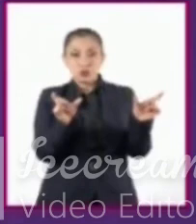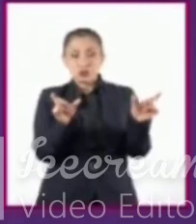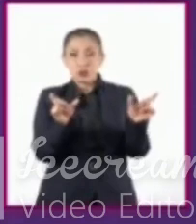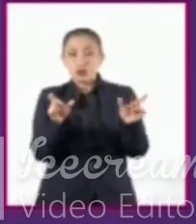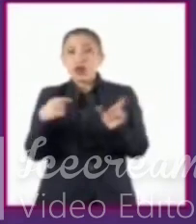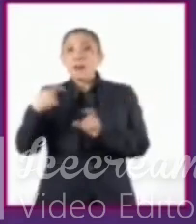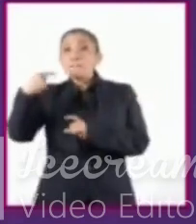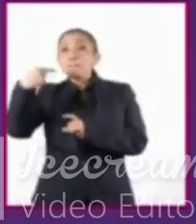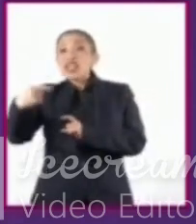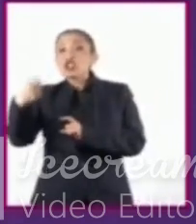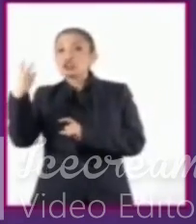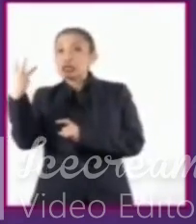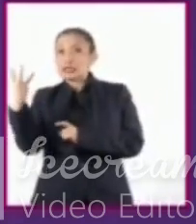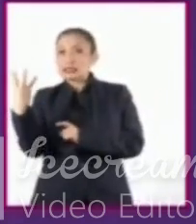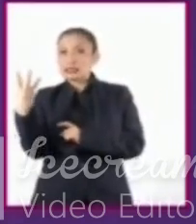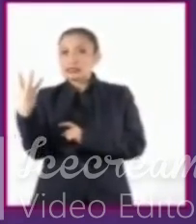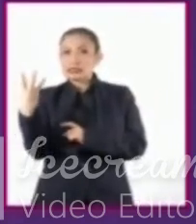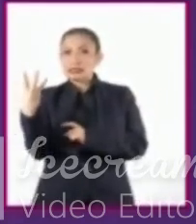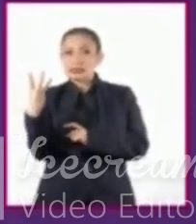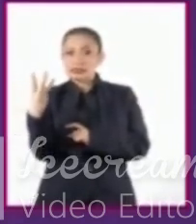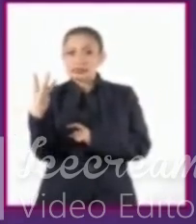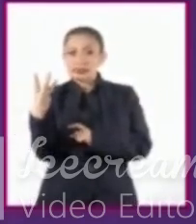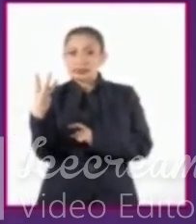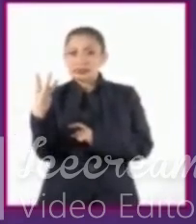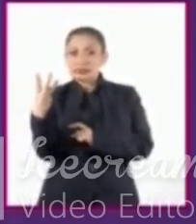Réstale el número 3.